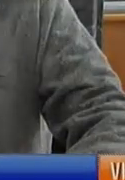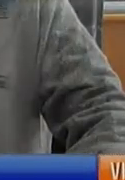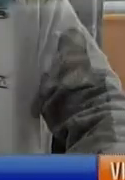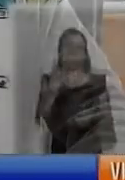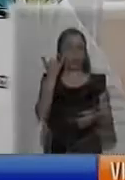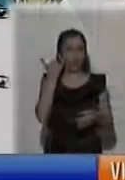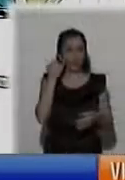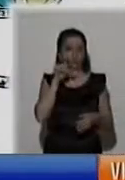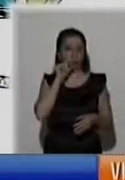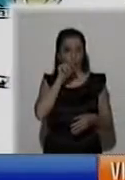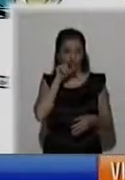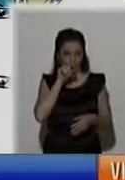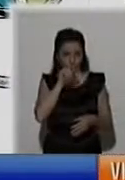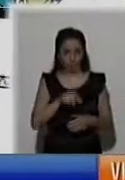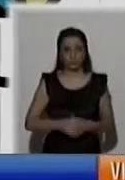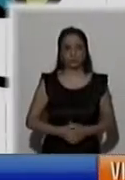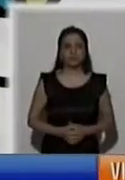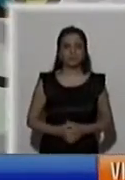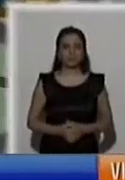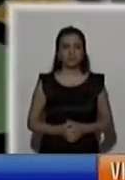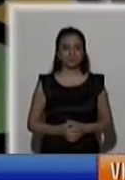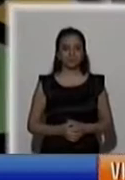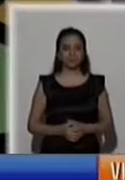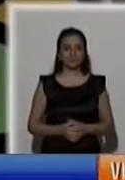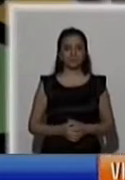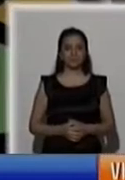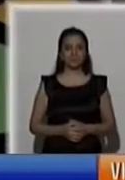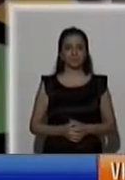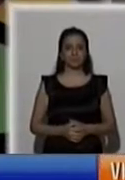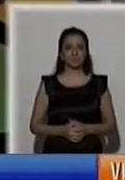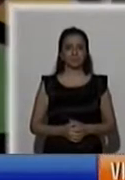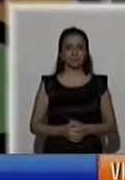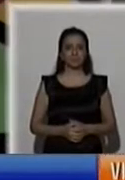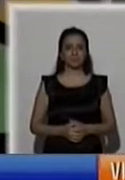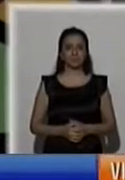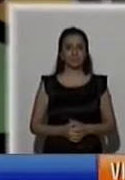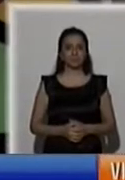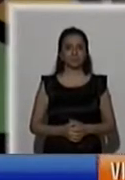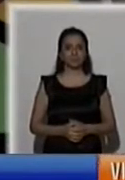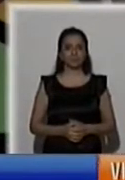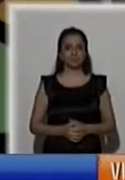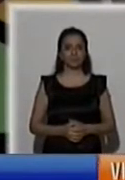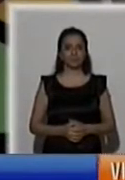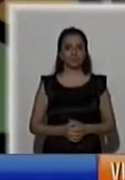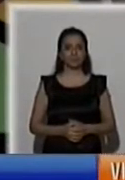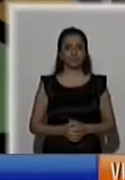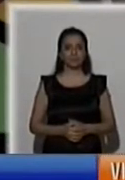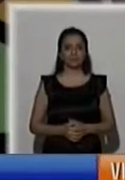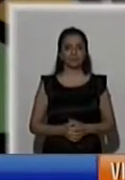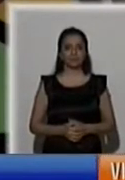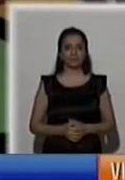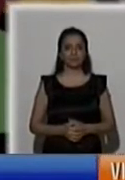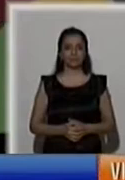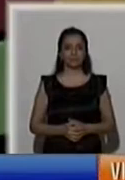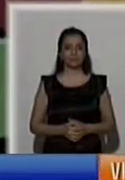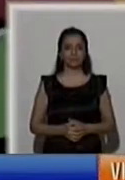parece que, por sobre todo, está también el hecho de que tenemos un servicio de radio y televisión que pone a disposición esa señal para